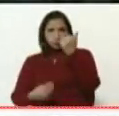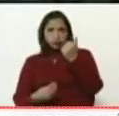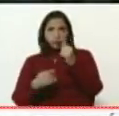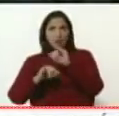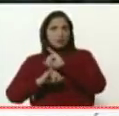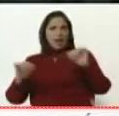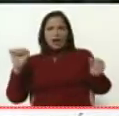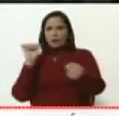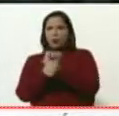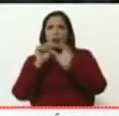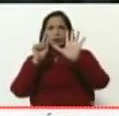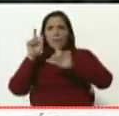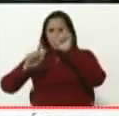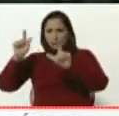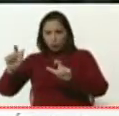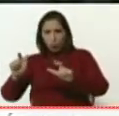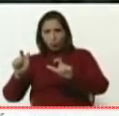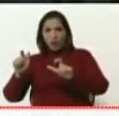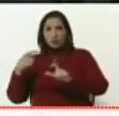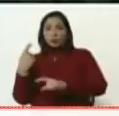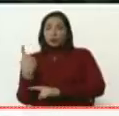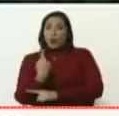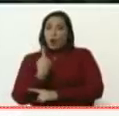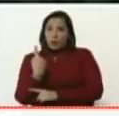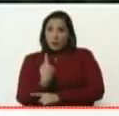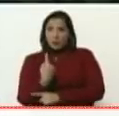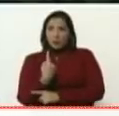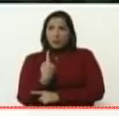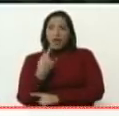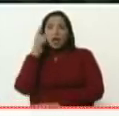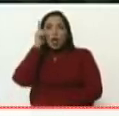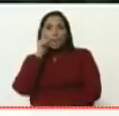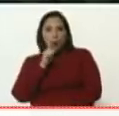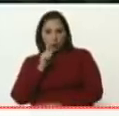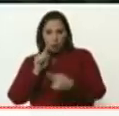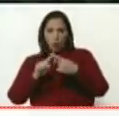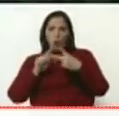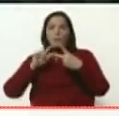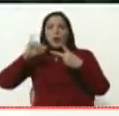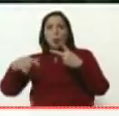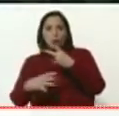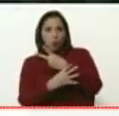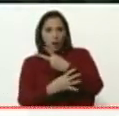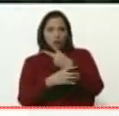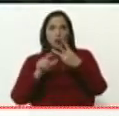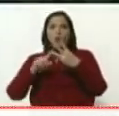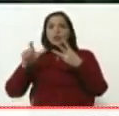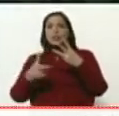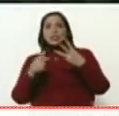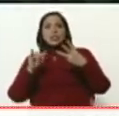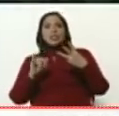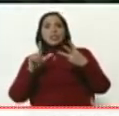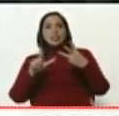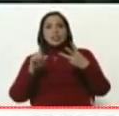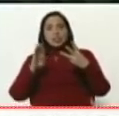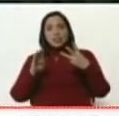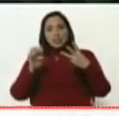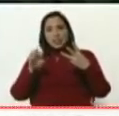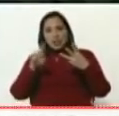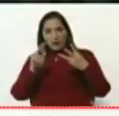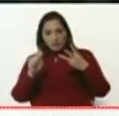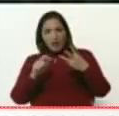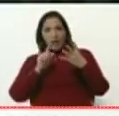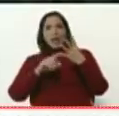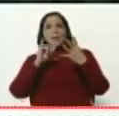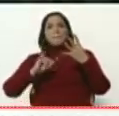ellos, no solamente Leopoldo López, Juan Guaidó, Gilbert Caro, Ismael León, Gaby